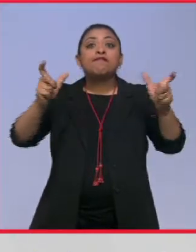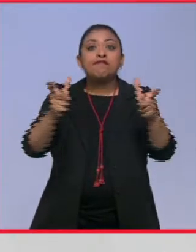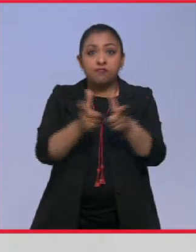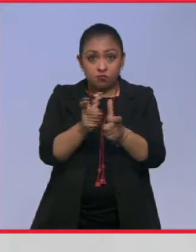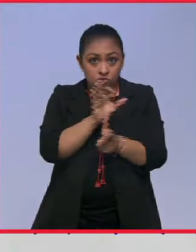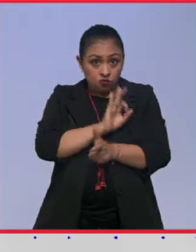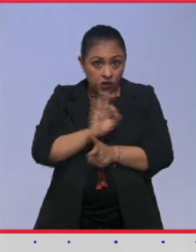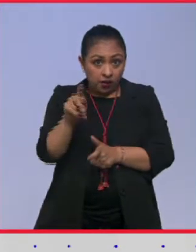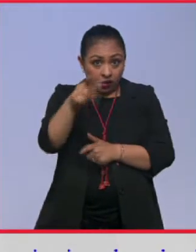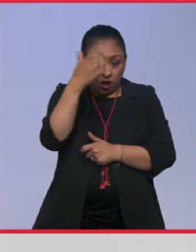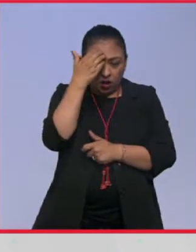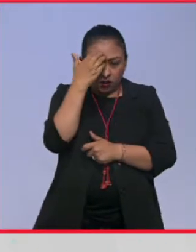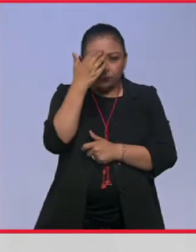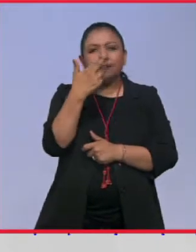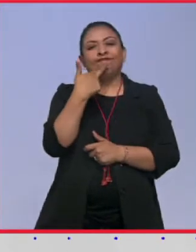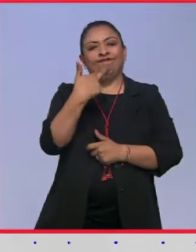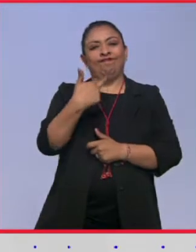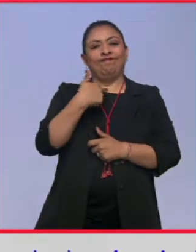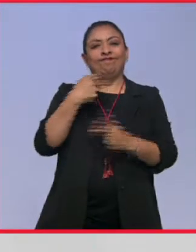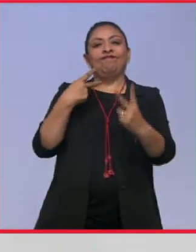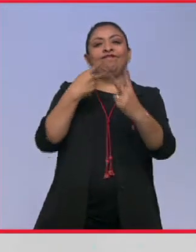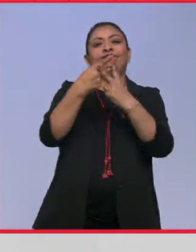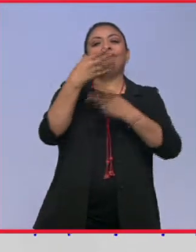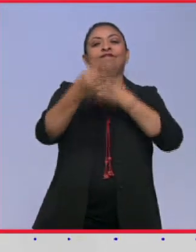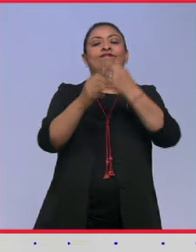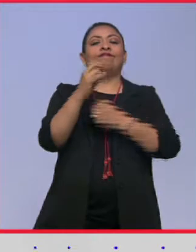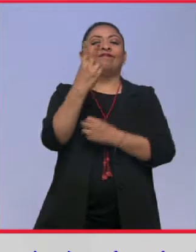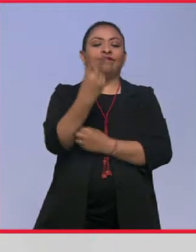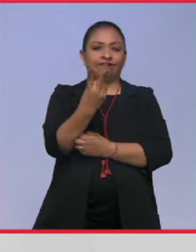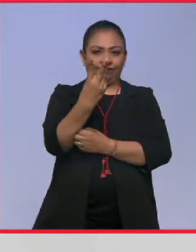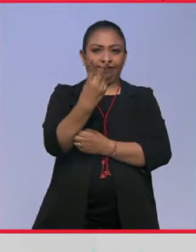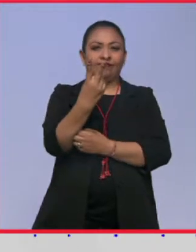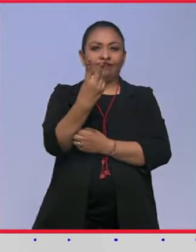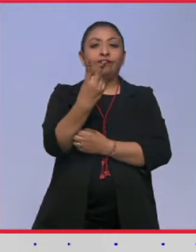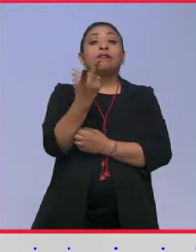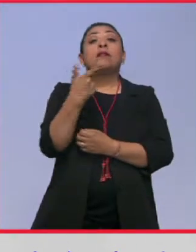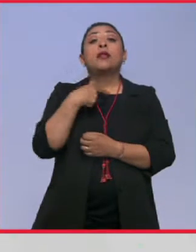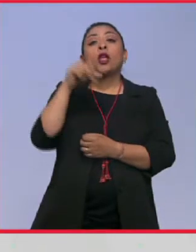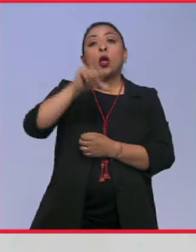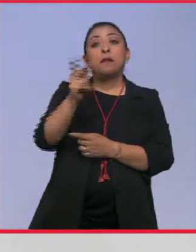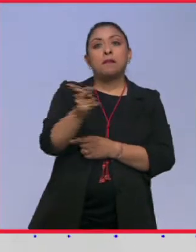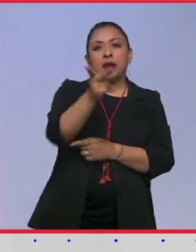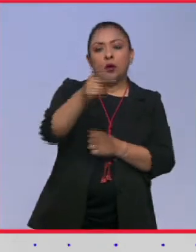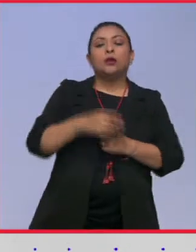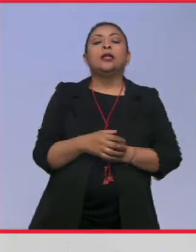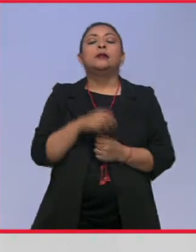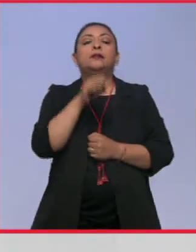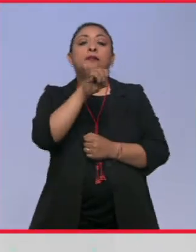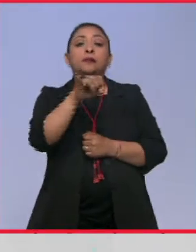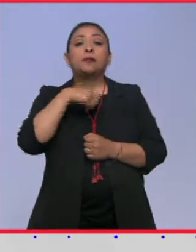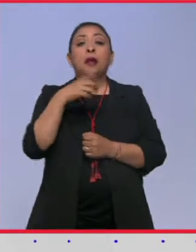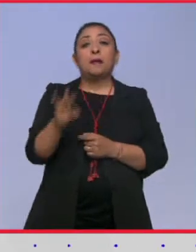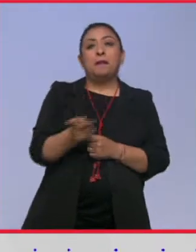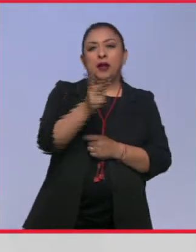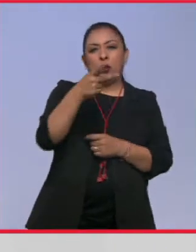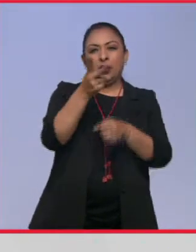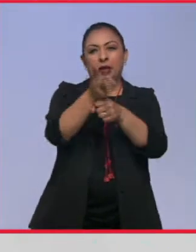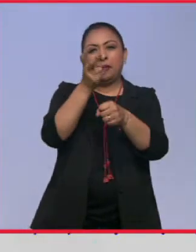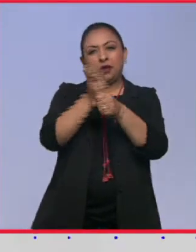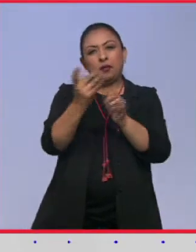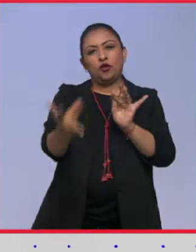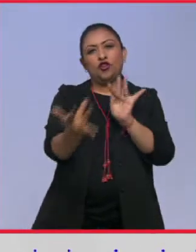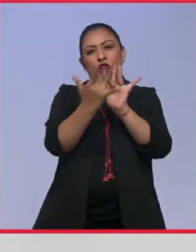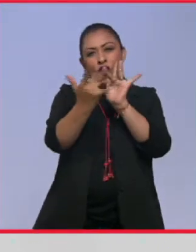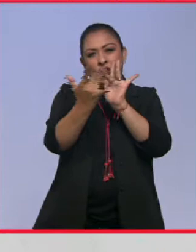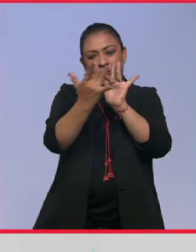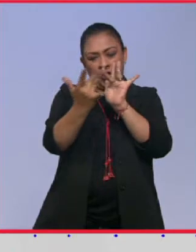extinción? Díganos, coméntenos con el hashtag Noticias22. Esta es la pregunta. Así es, esta es la pregunta. Los invitamos a que se pongan en